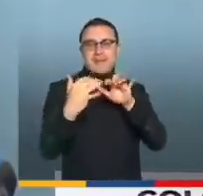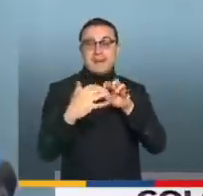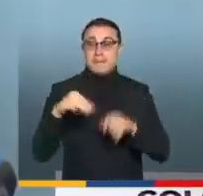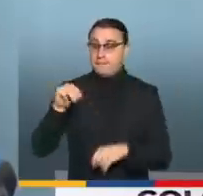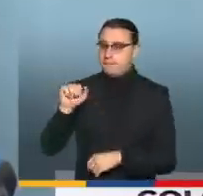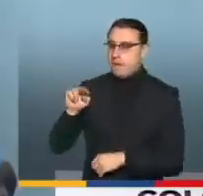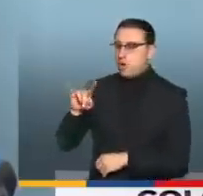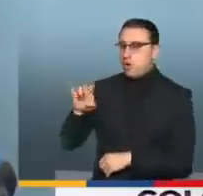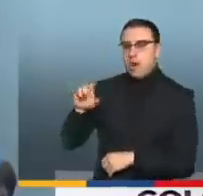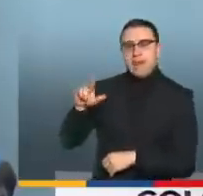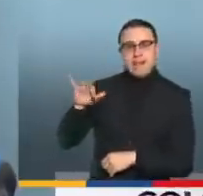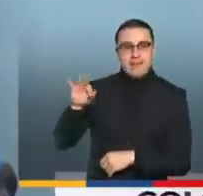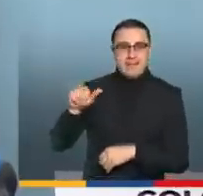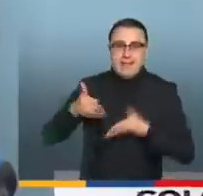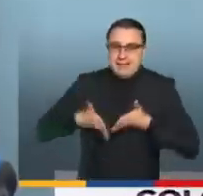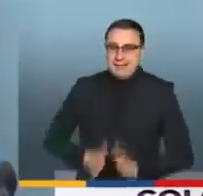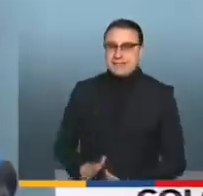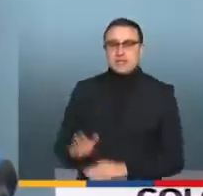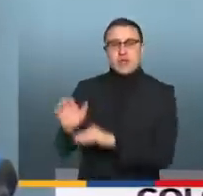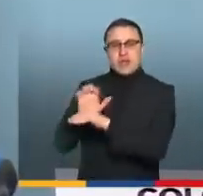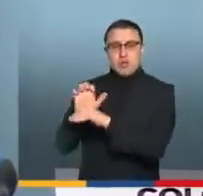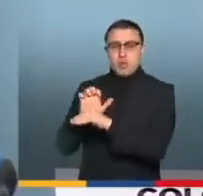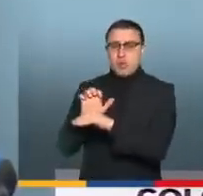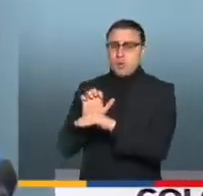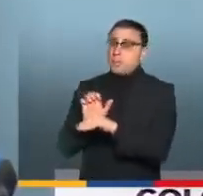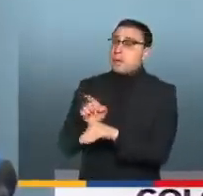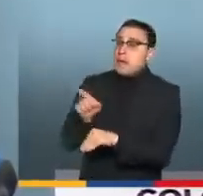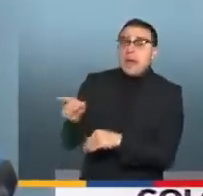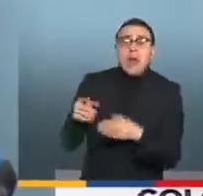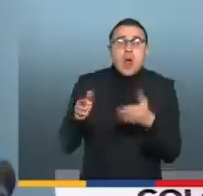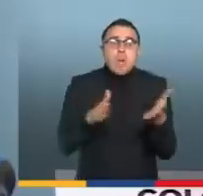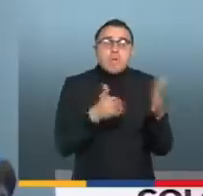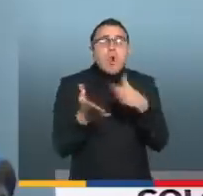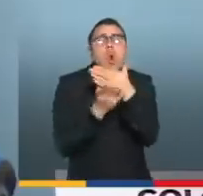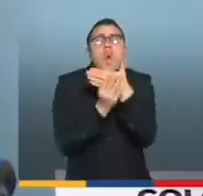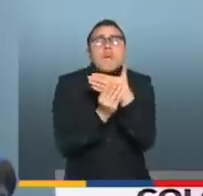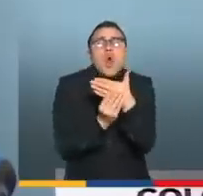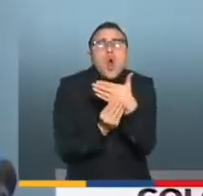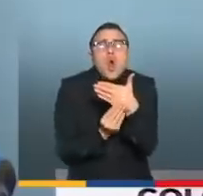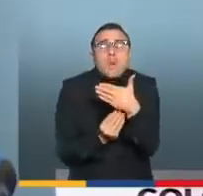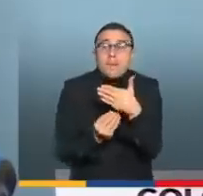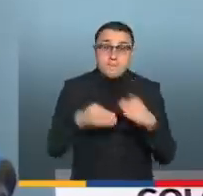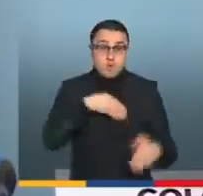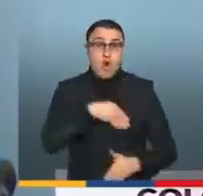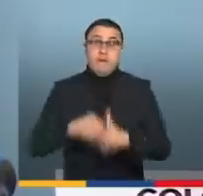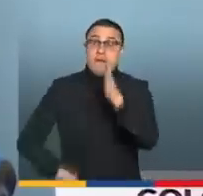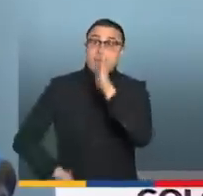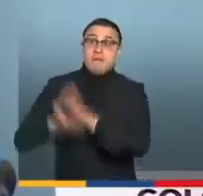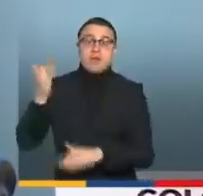Manuelita era de Ecuador, murió pobre allá en una playa después que Bolívar se fue.